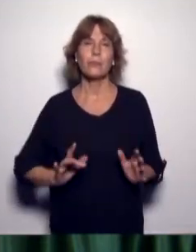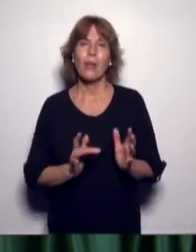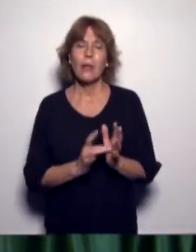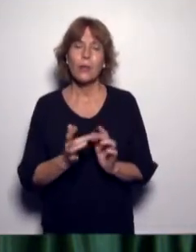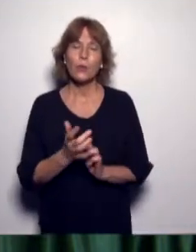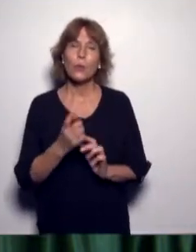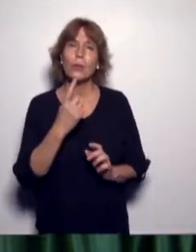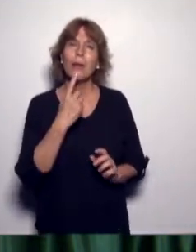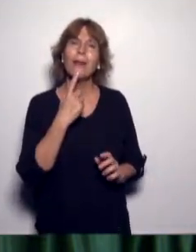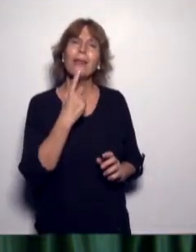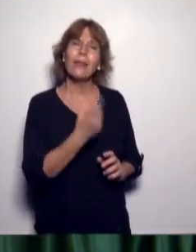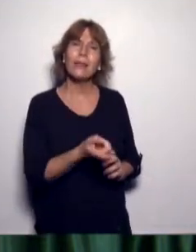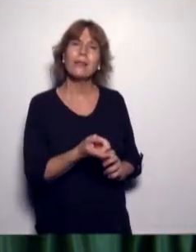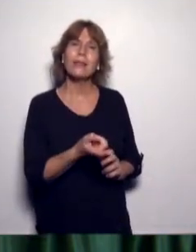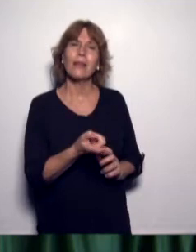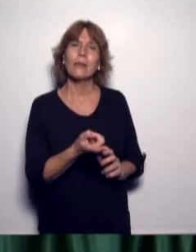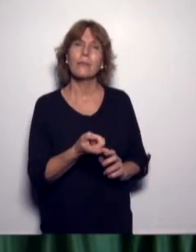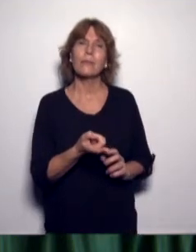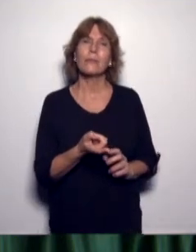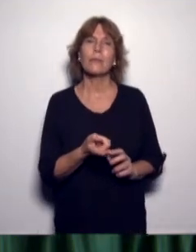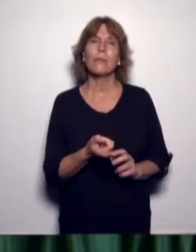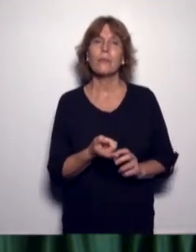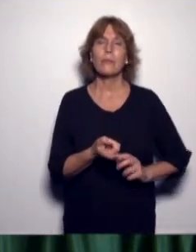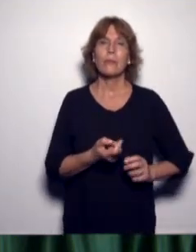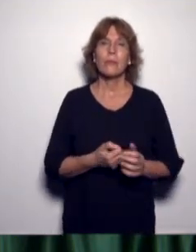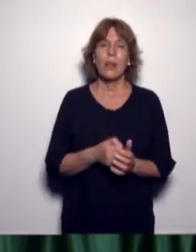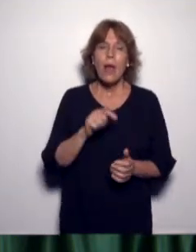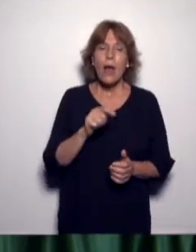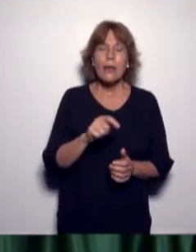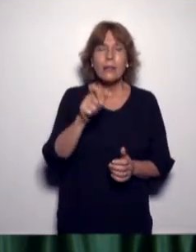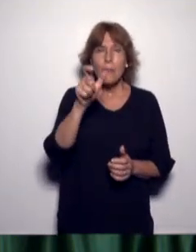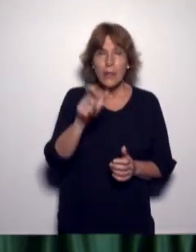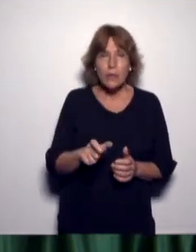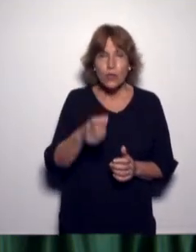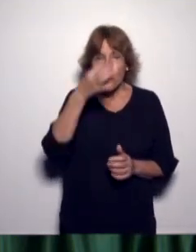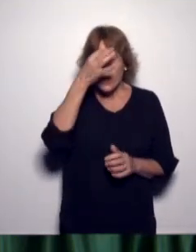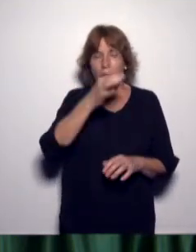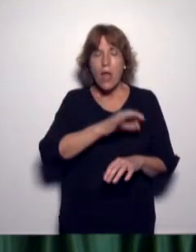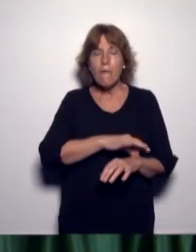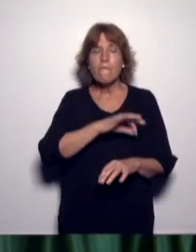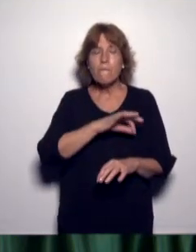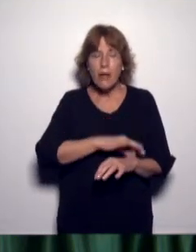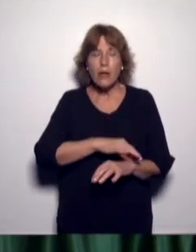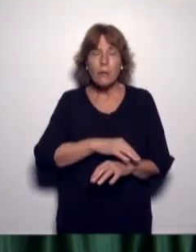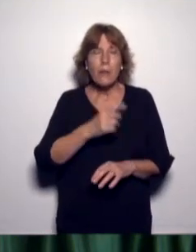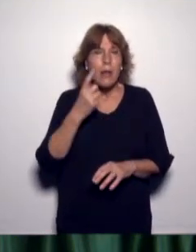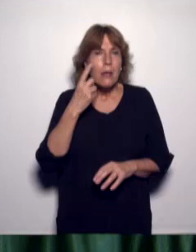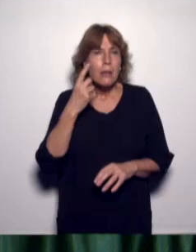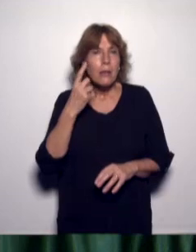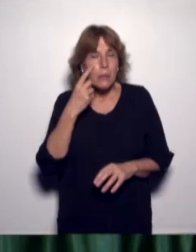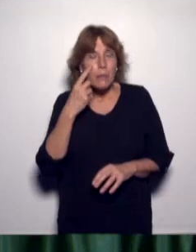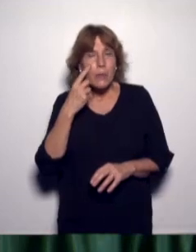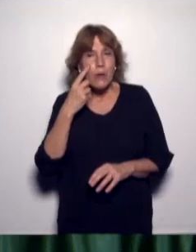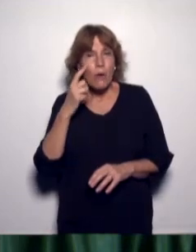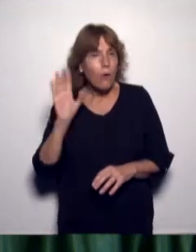Que Jesús le dice, evidentemente, este leproso vivió toda su vida, gran